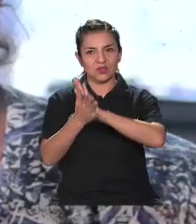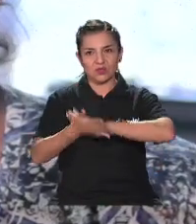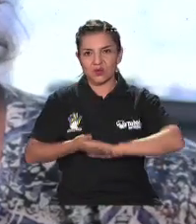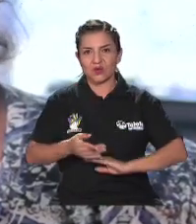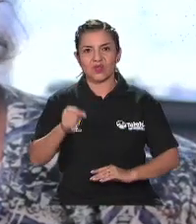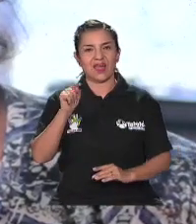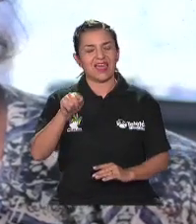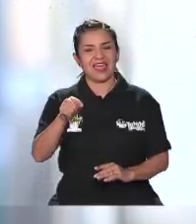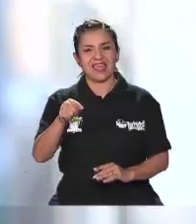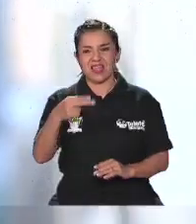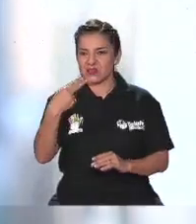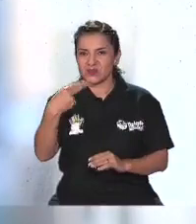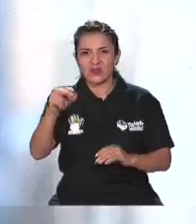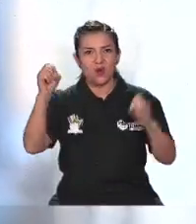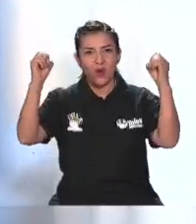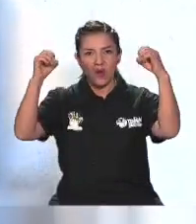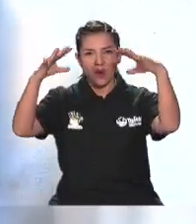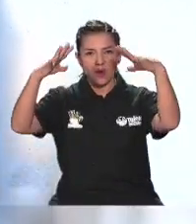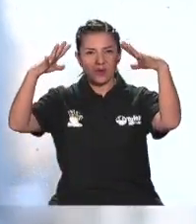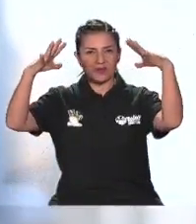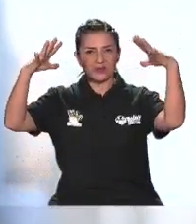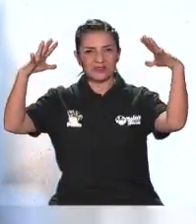tiene su luz.